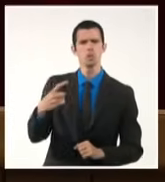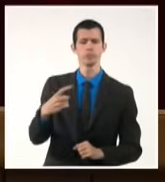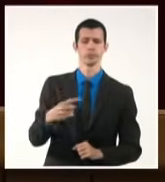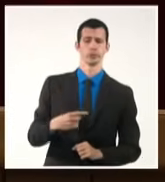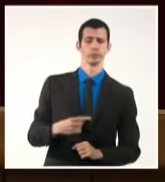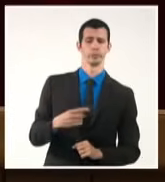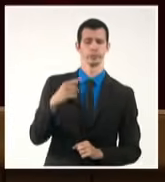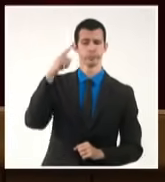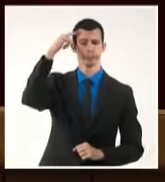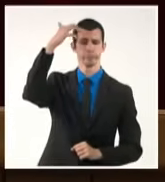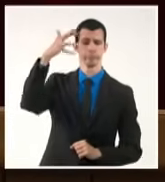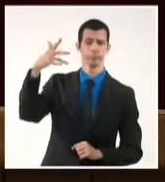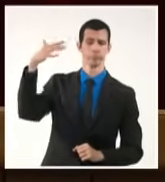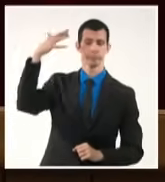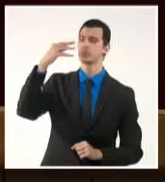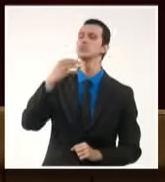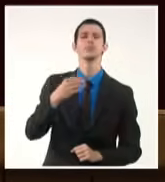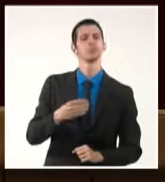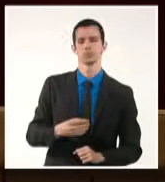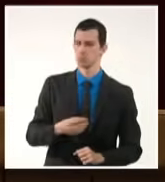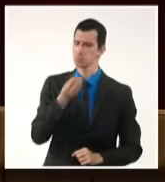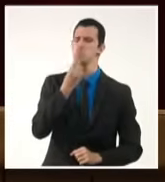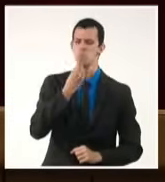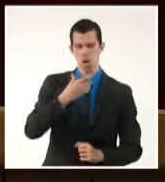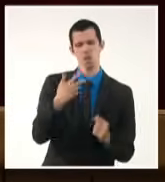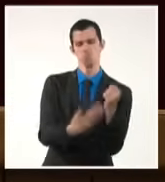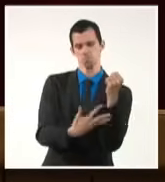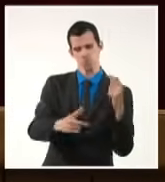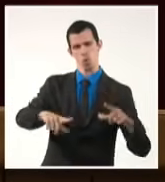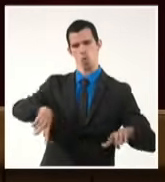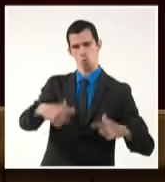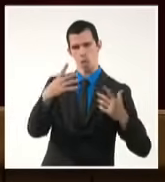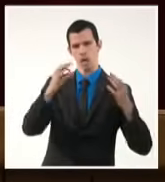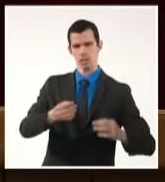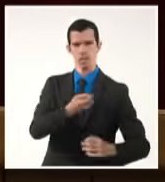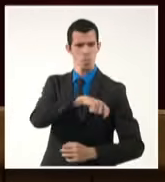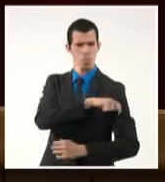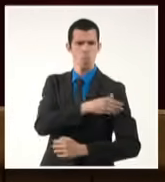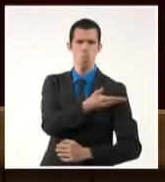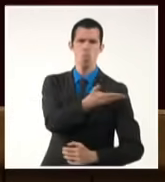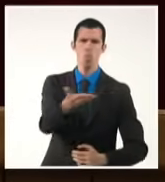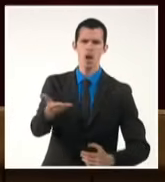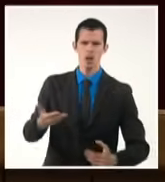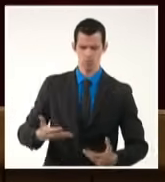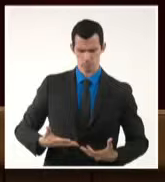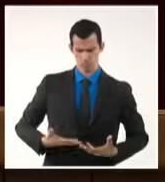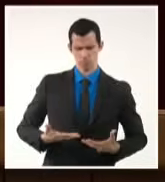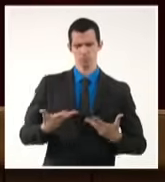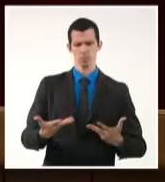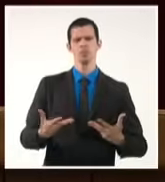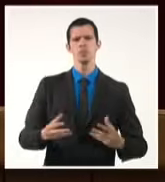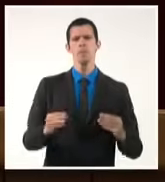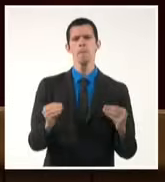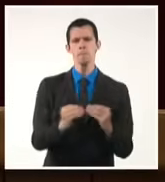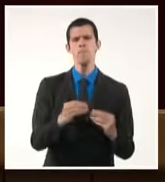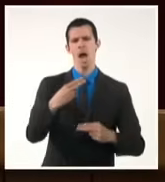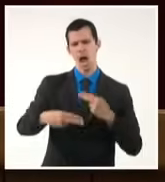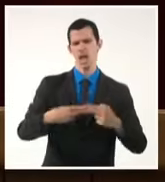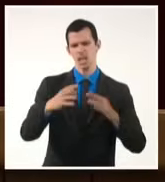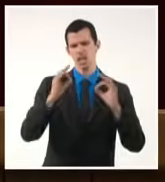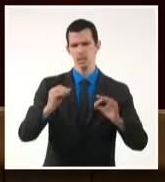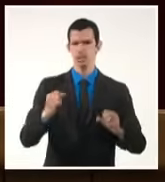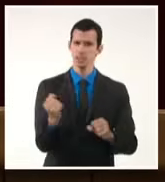es la revolución, la de su digno pueblo cubano. Entonces imponen la voluntad de